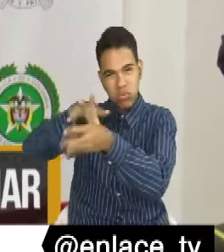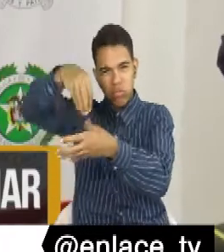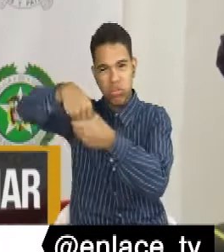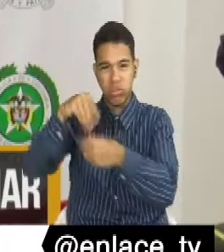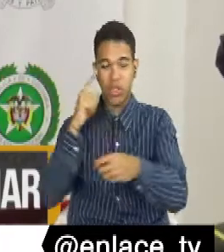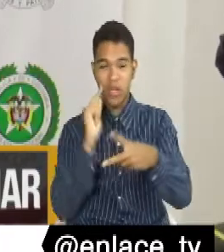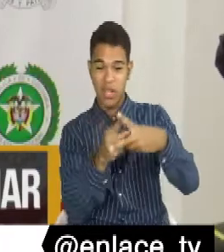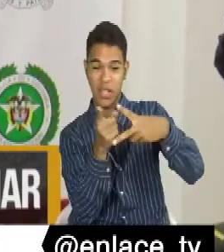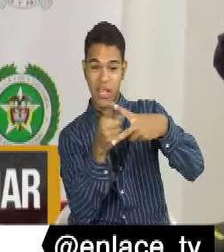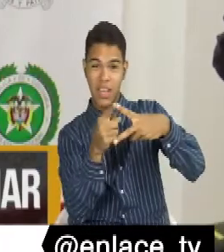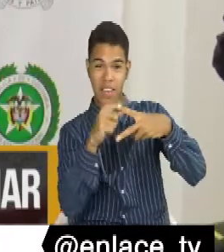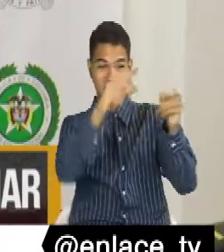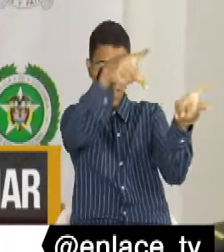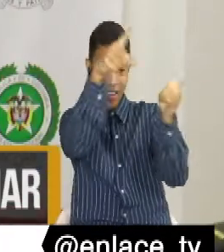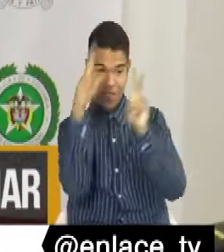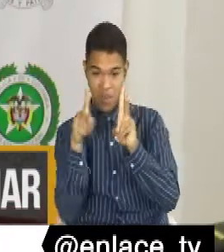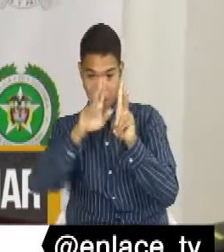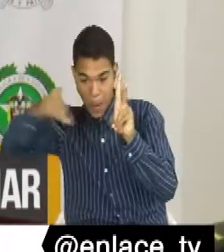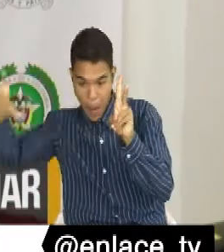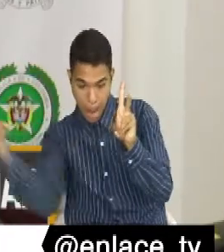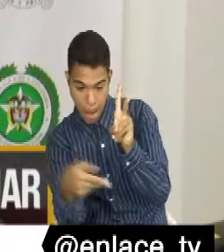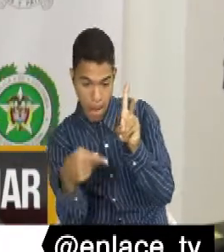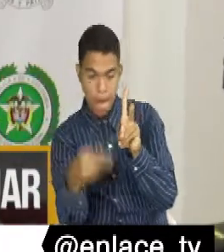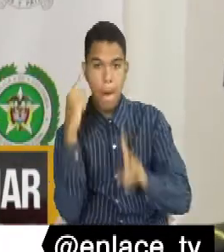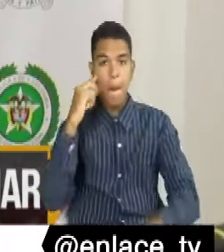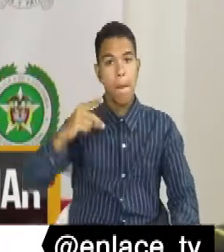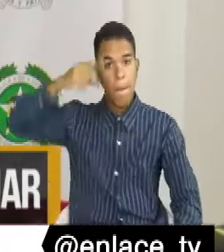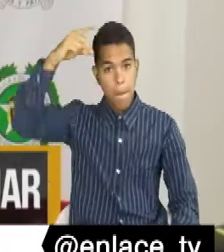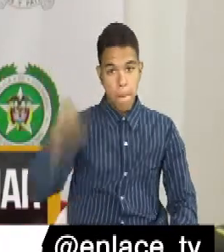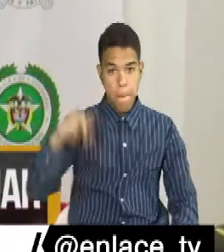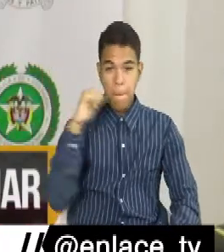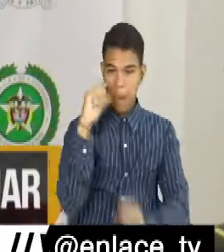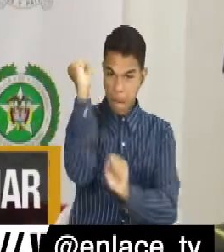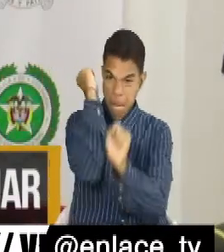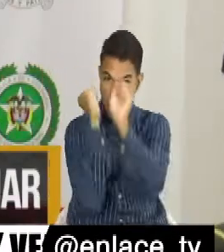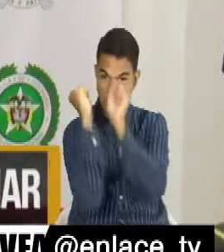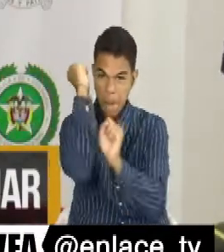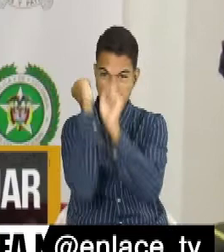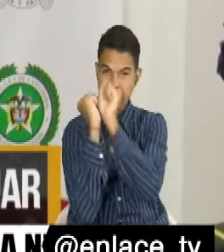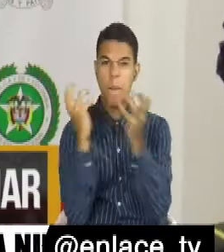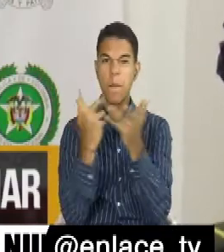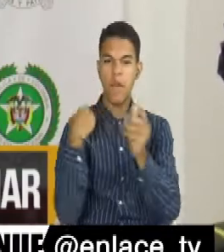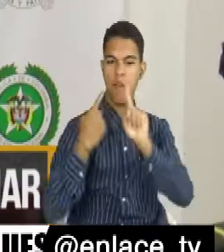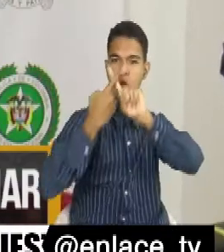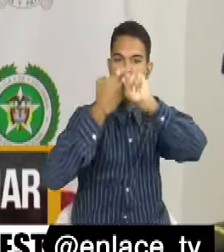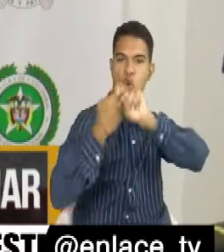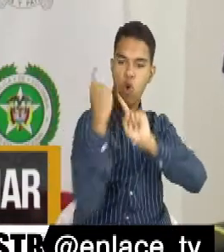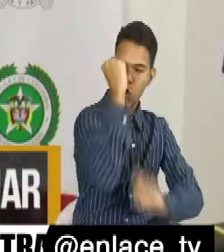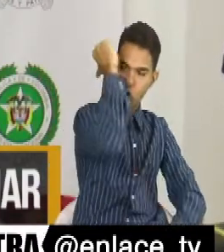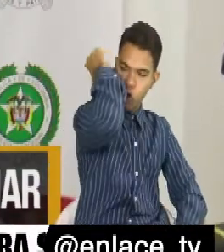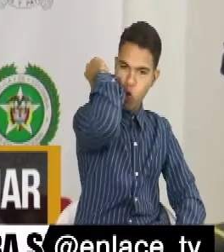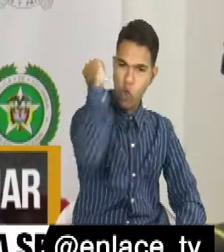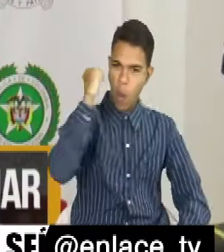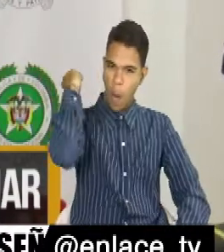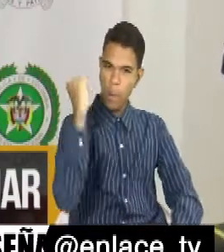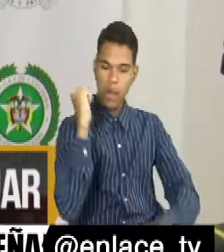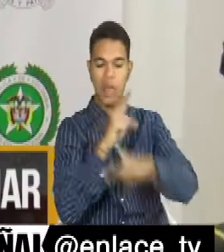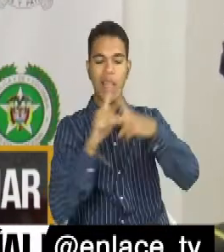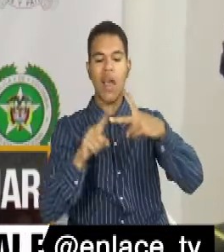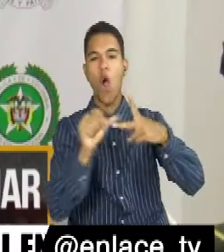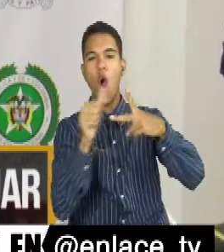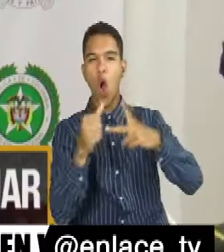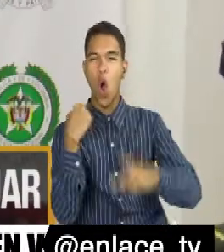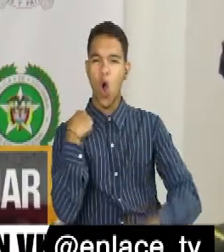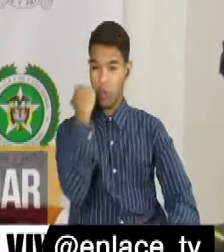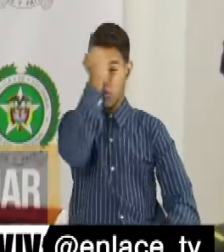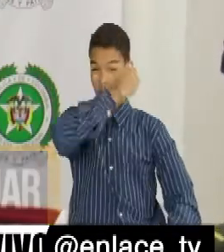arma blanca en el puente fue en la espalda y la otra persona sí fue un golpe en la cara. Entonces se atendieron